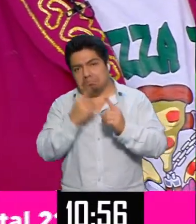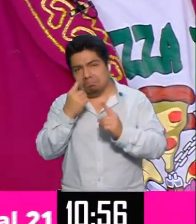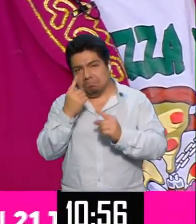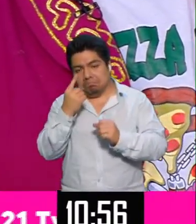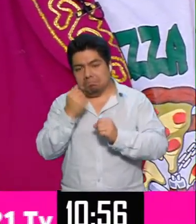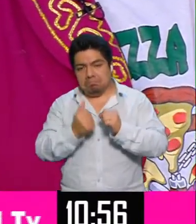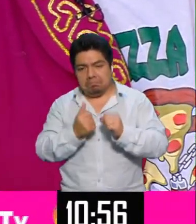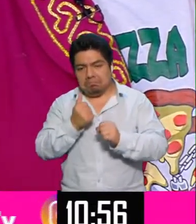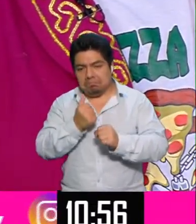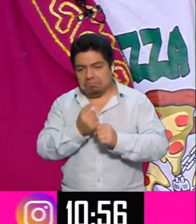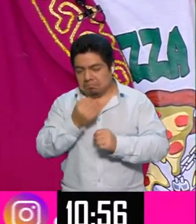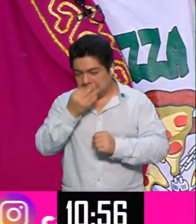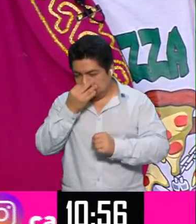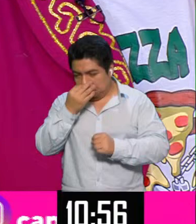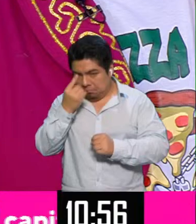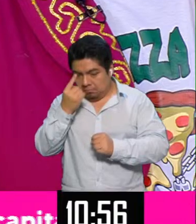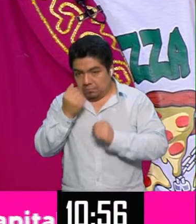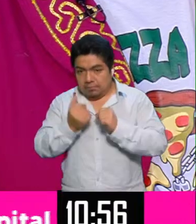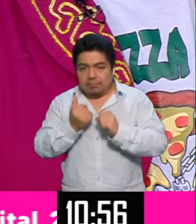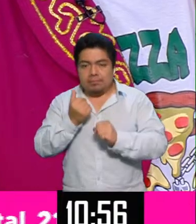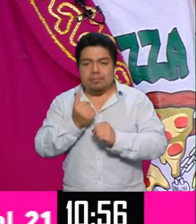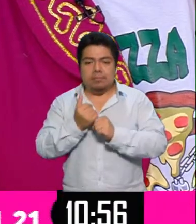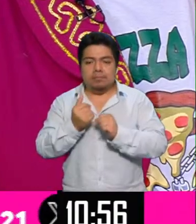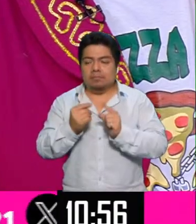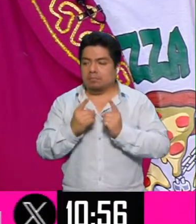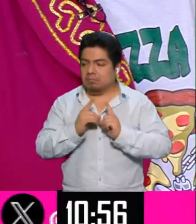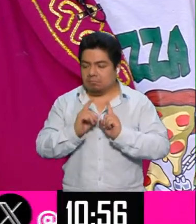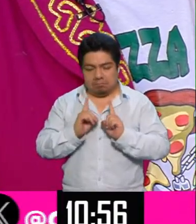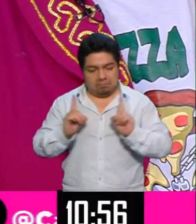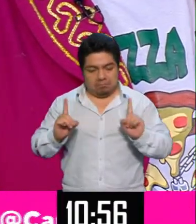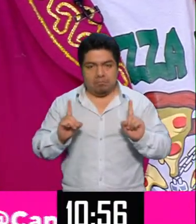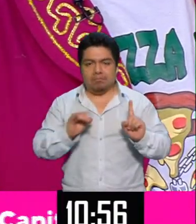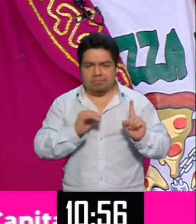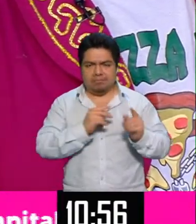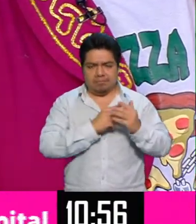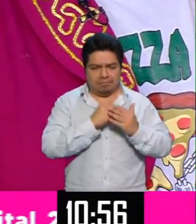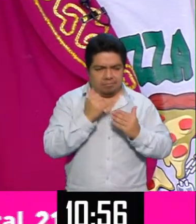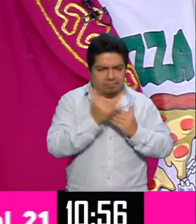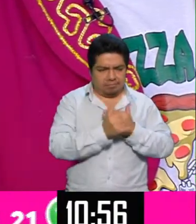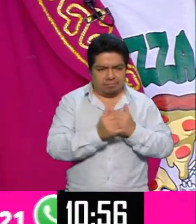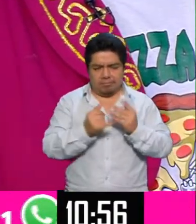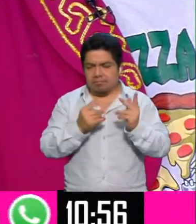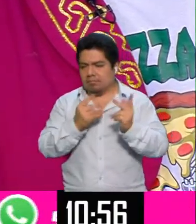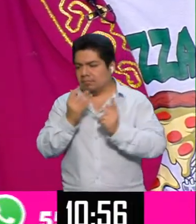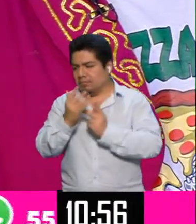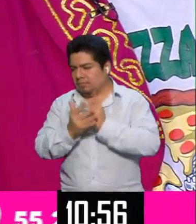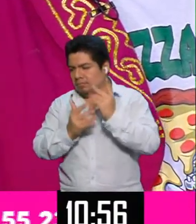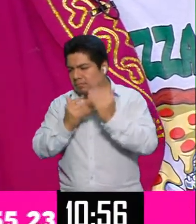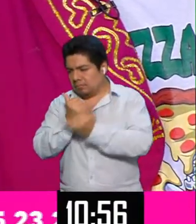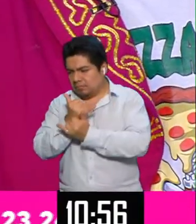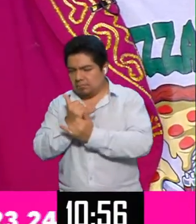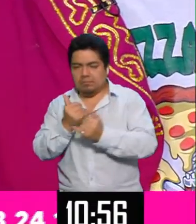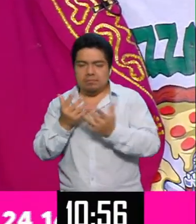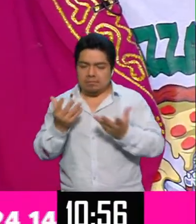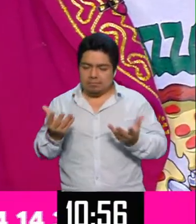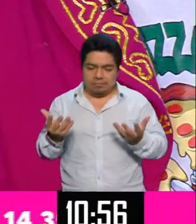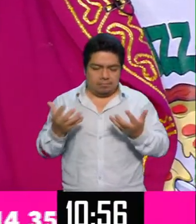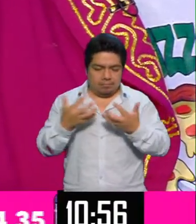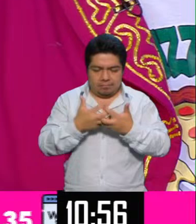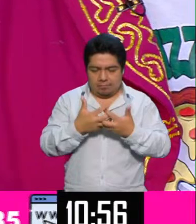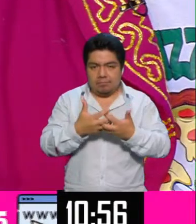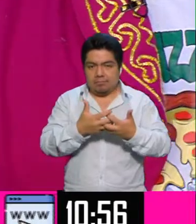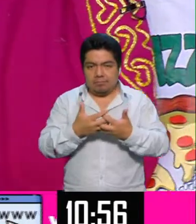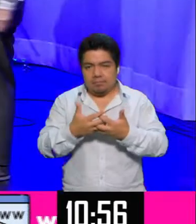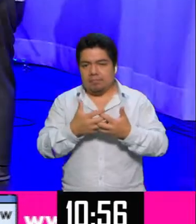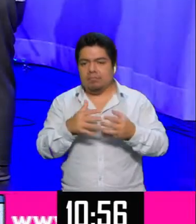añito, vamos a Vientos. cumplirlo, pero ya individualmente teníamos proyectos y No, bueno, simplemente nos amalgamamos y acá estamos. ¡Qué Oye, chido!